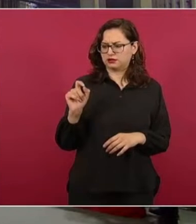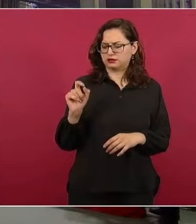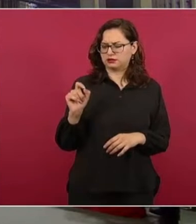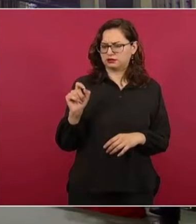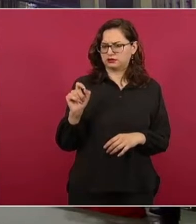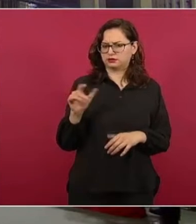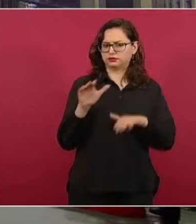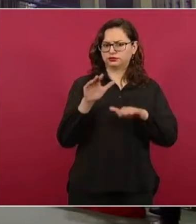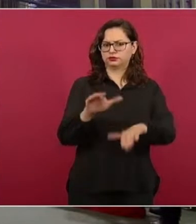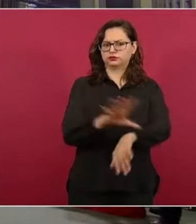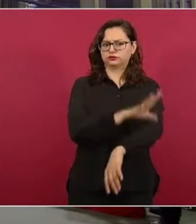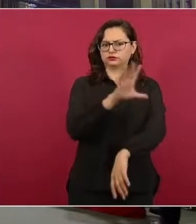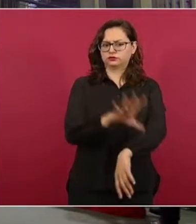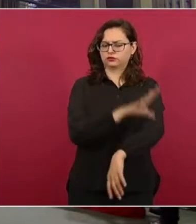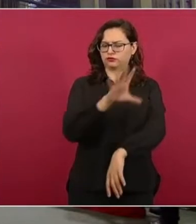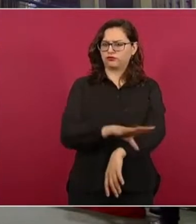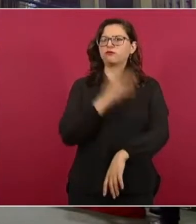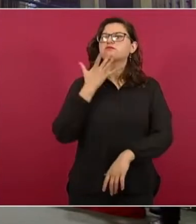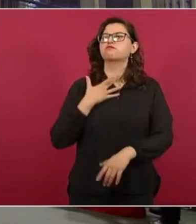energéticos, que somos los más bajos,